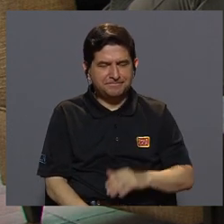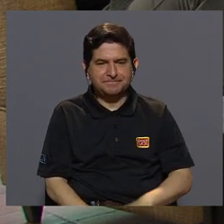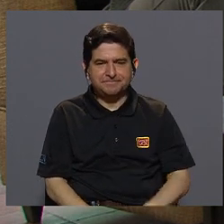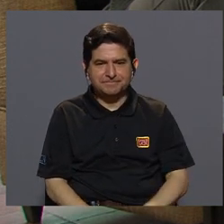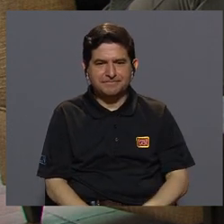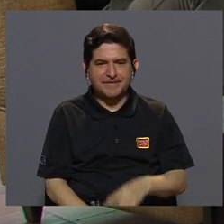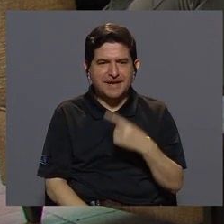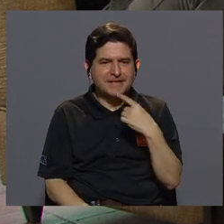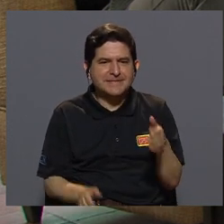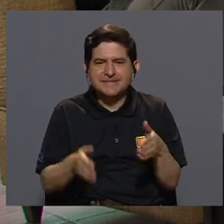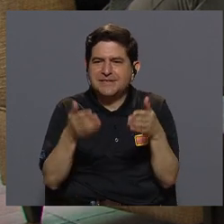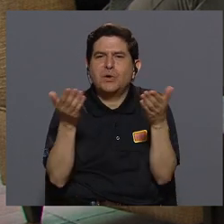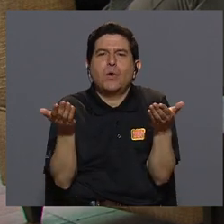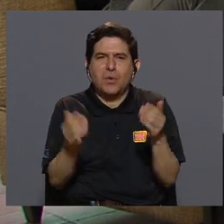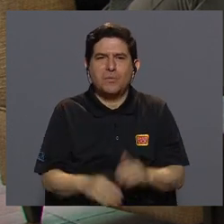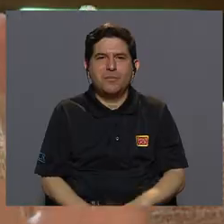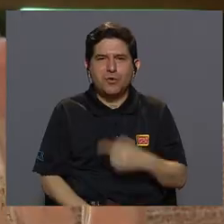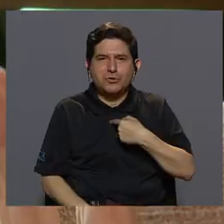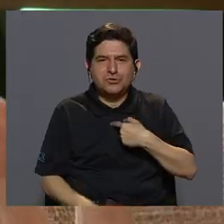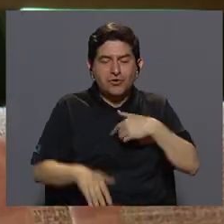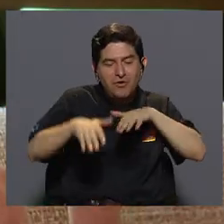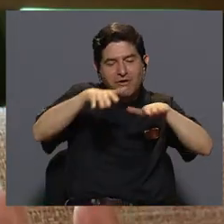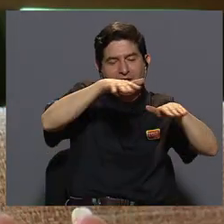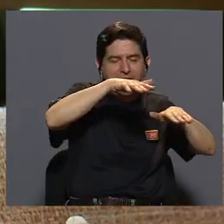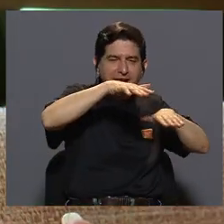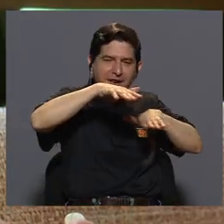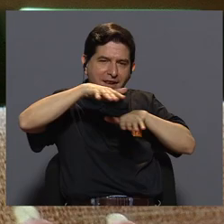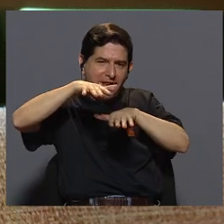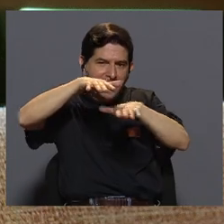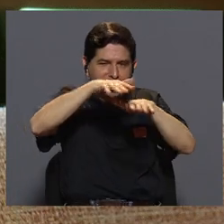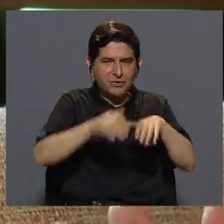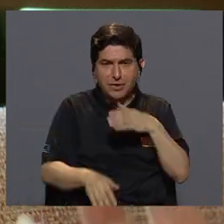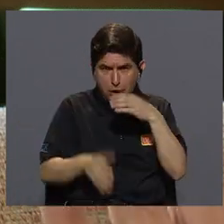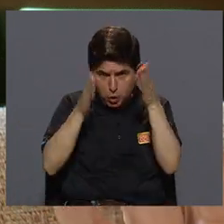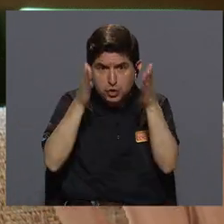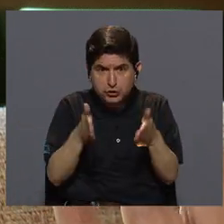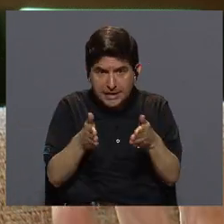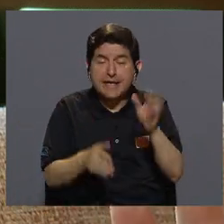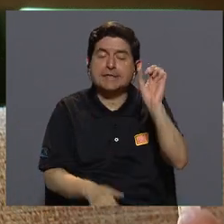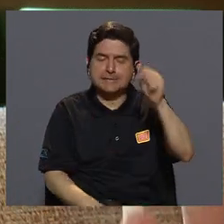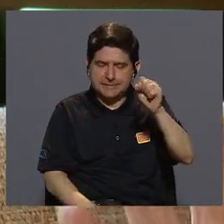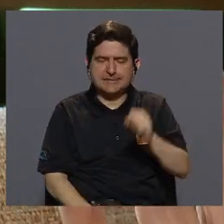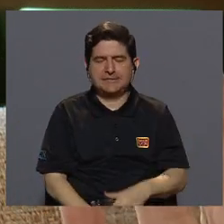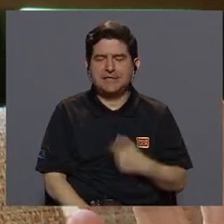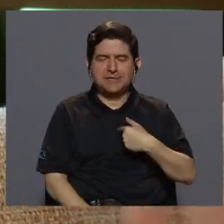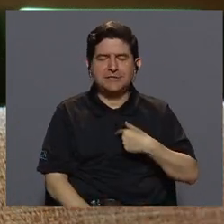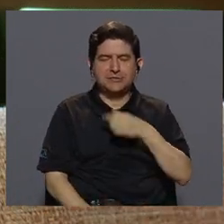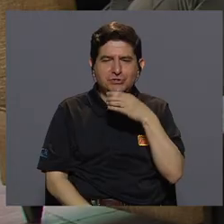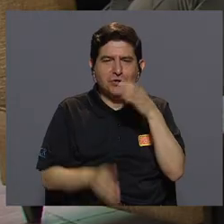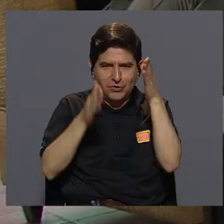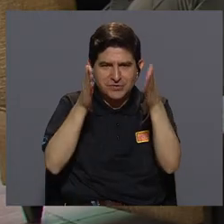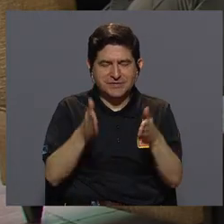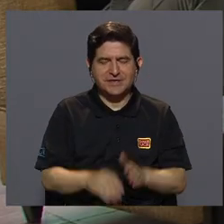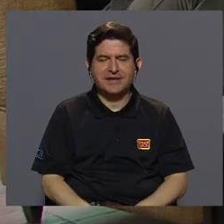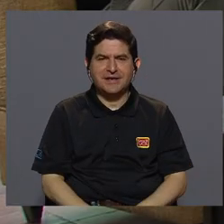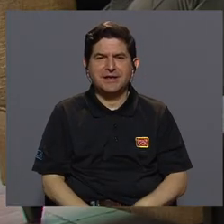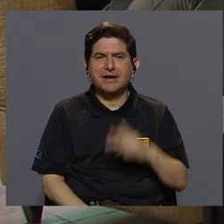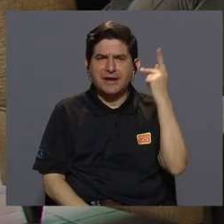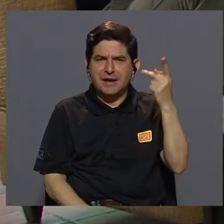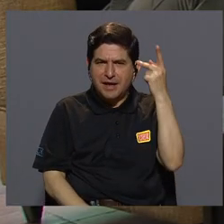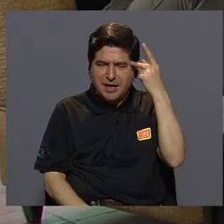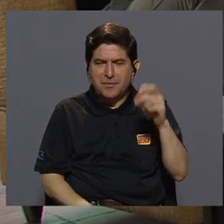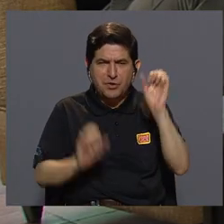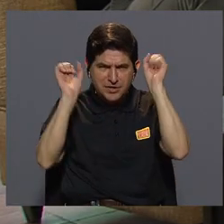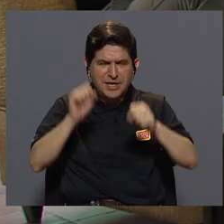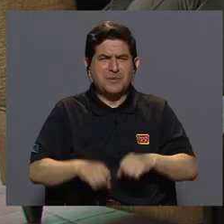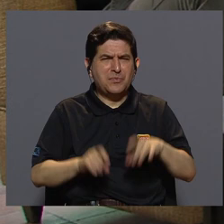como ¿qué te dijera yo? Como una sombra. Una consejera también. Una consejera de Rodrigo. La política a veces puede ser